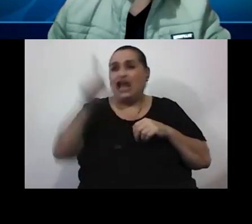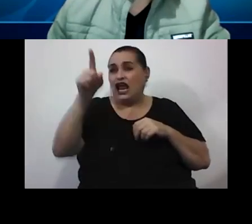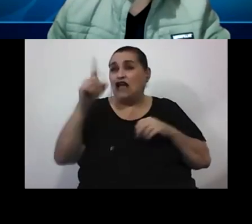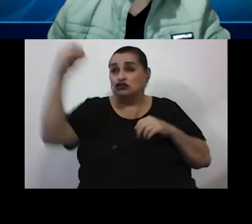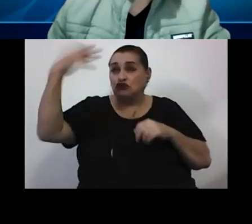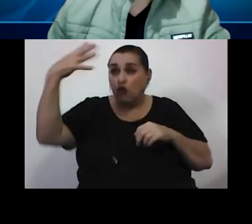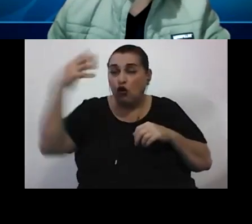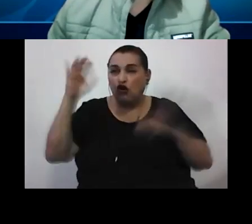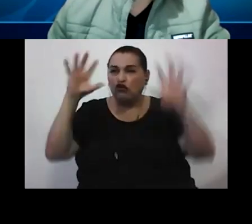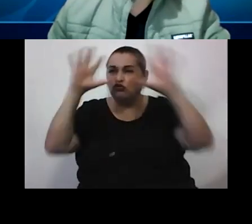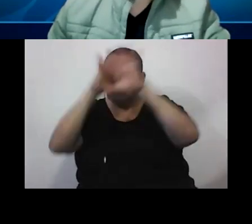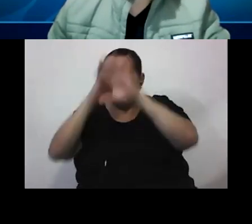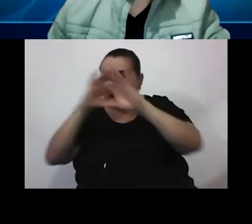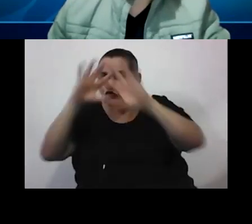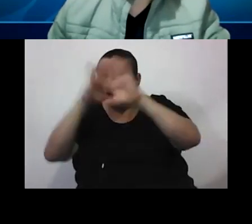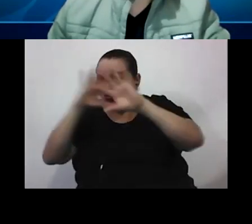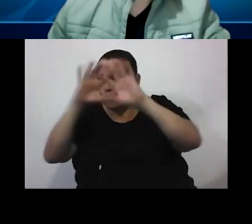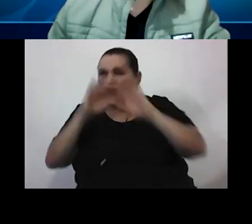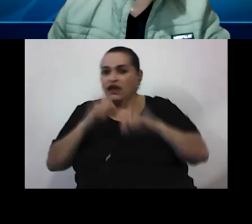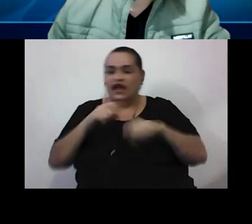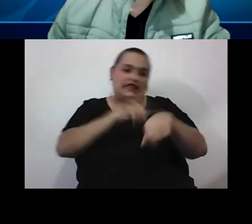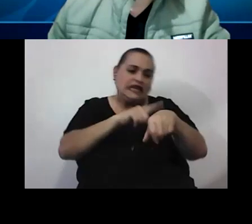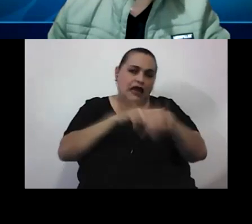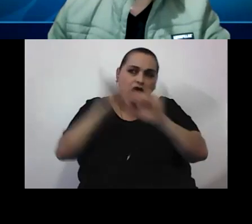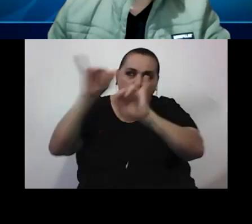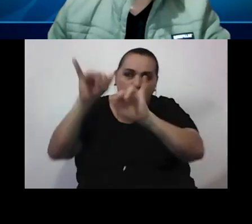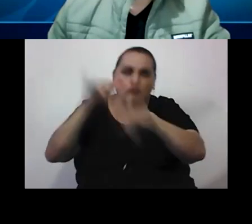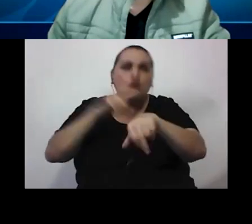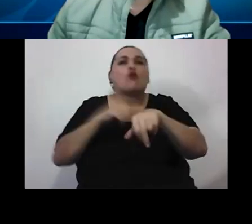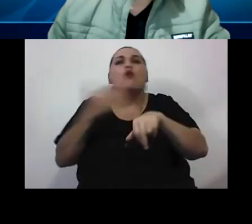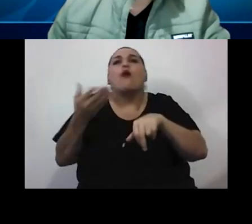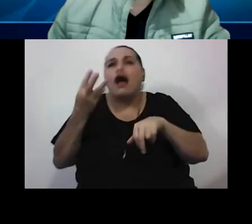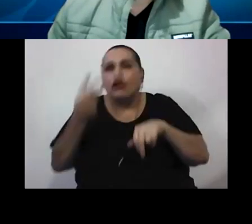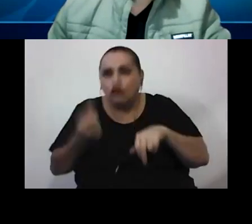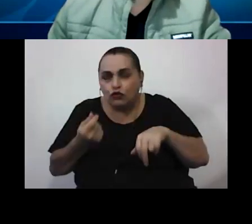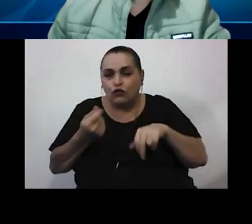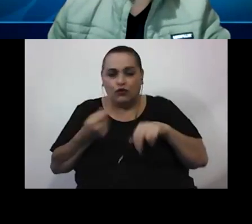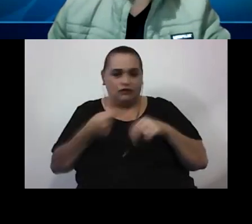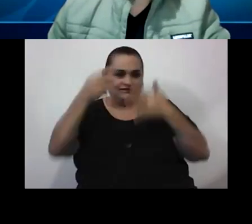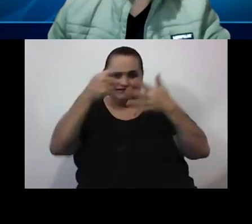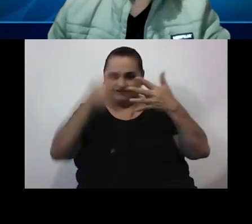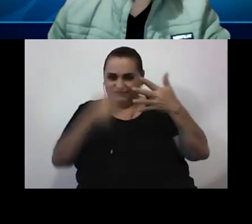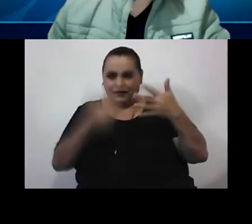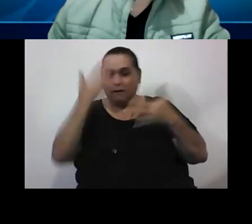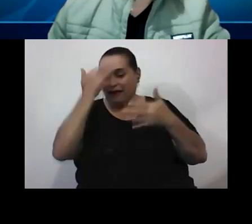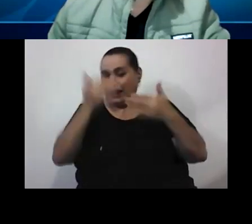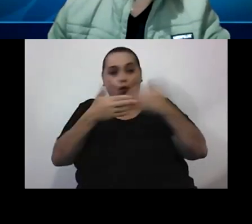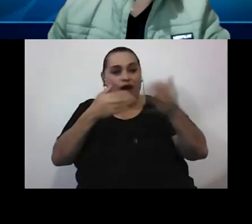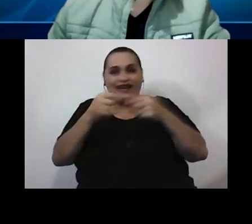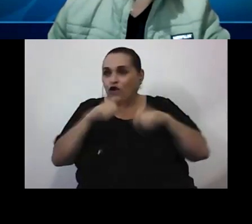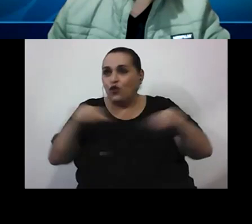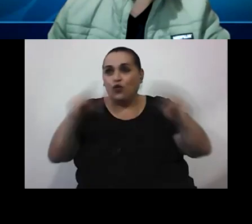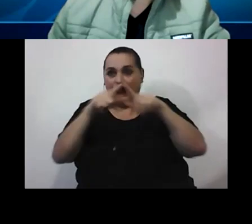soleado, cuánto tiempo vamos a estar, etcétera. Para cualquier recorrido necesitamos